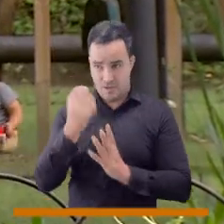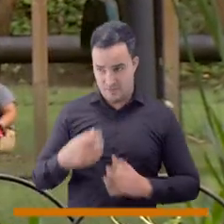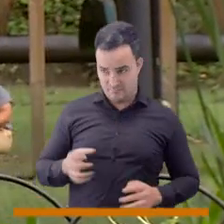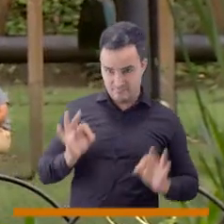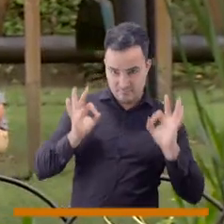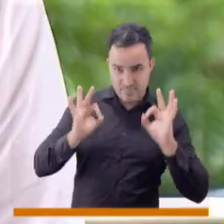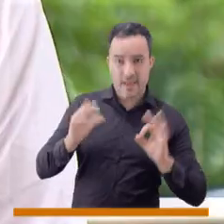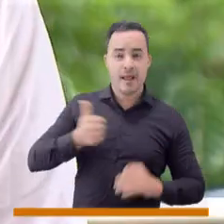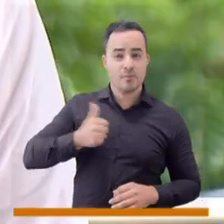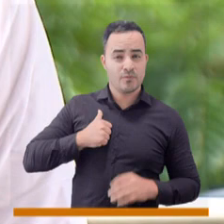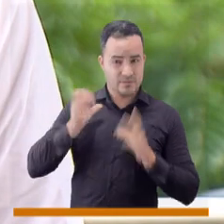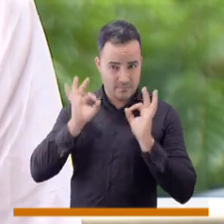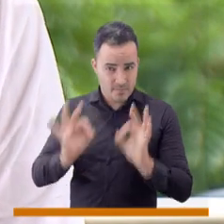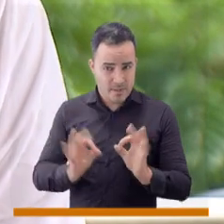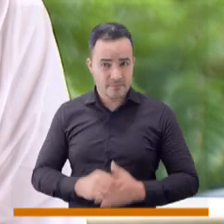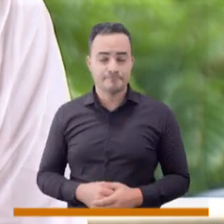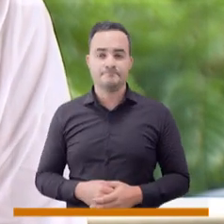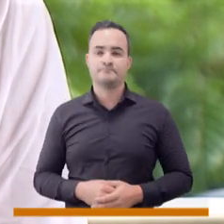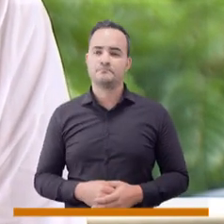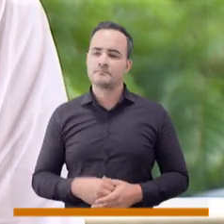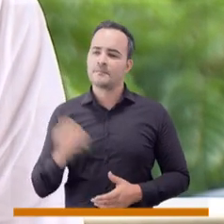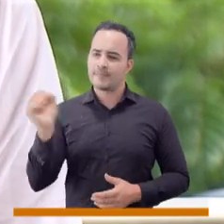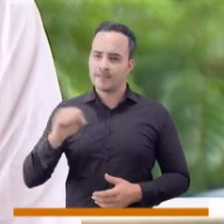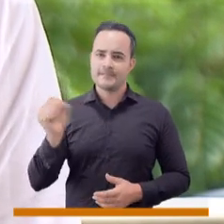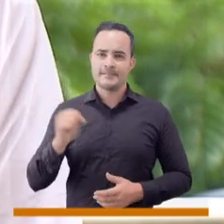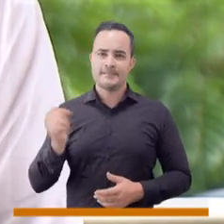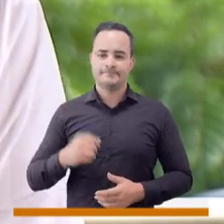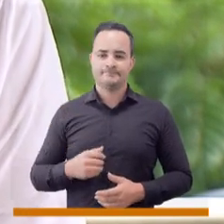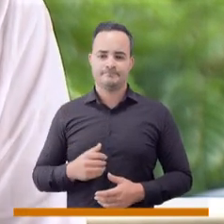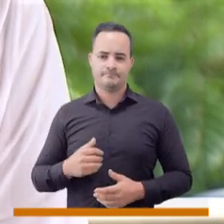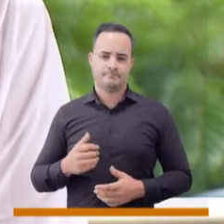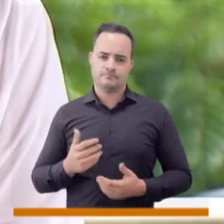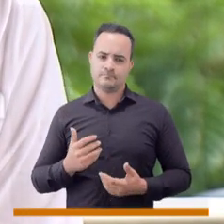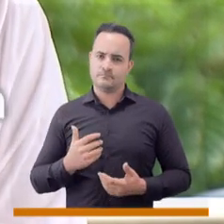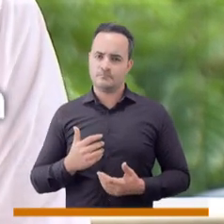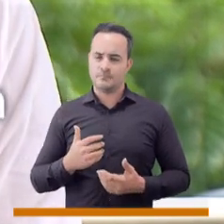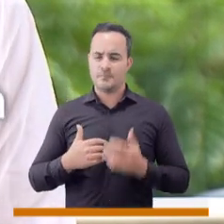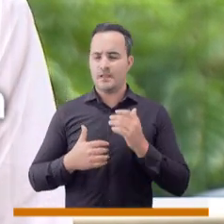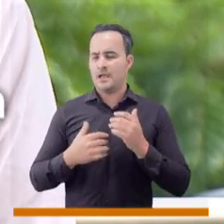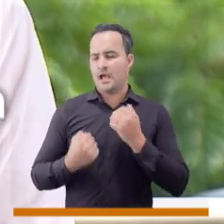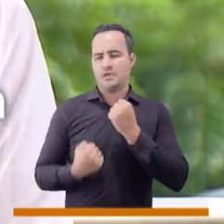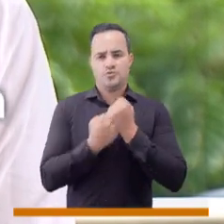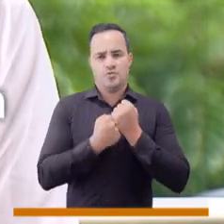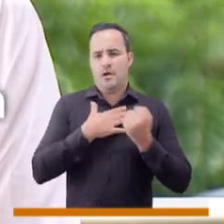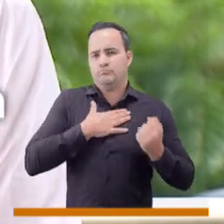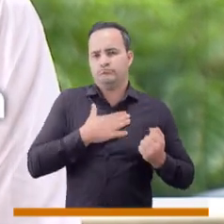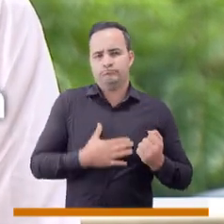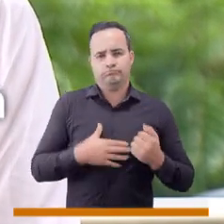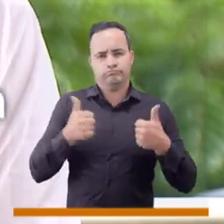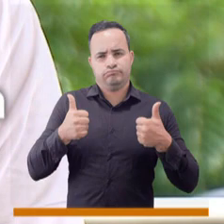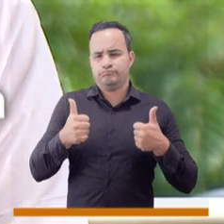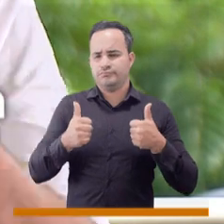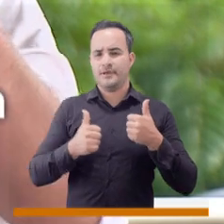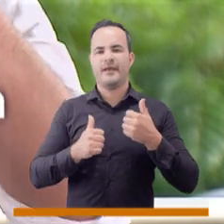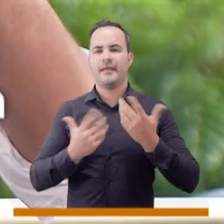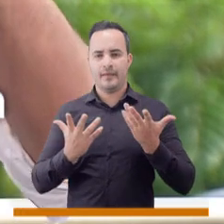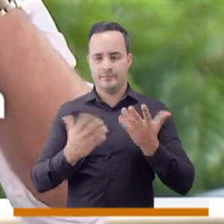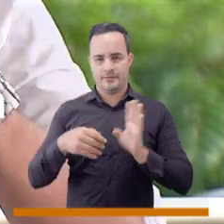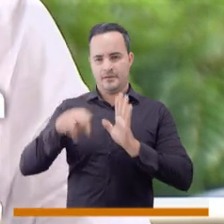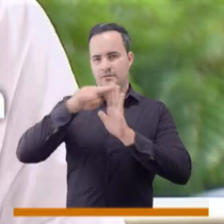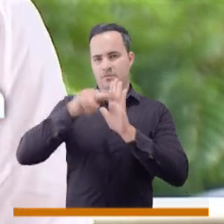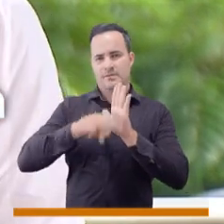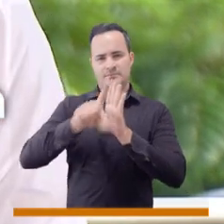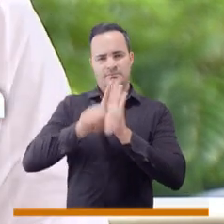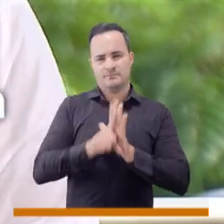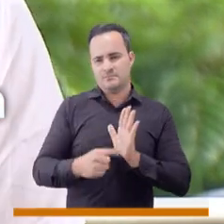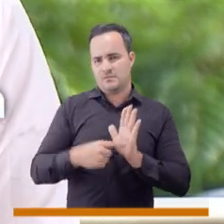provecho? Caterine, sí, yo creo que nosotros tengamos un ancla, una columna vertebral desde el punto de vista normativo, ya nos permite a